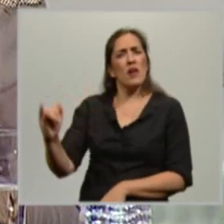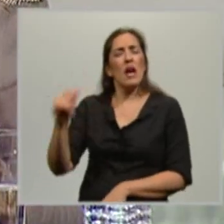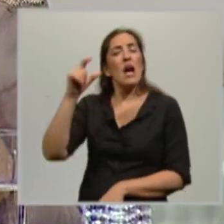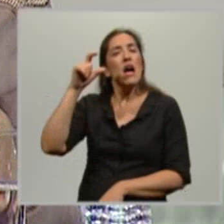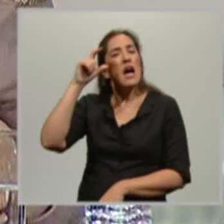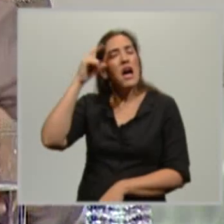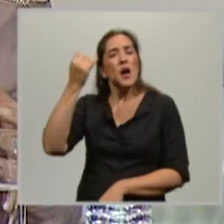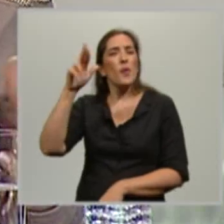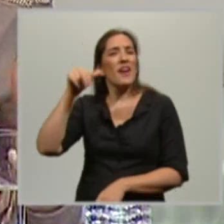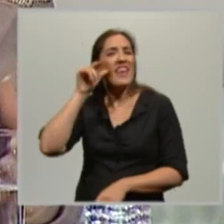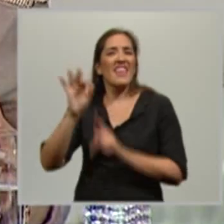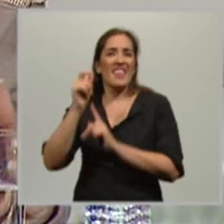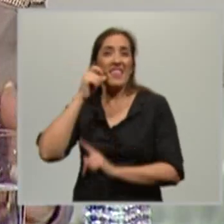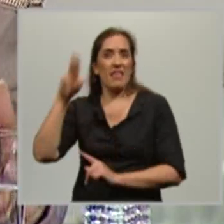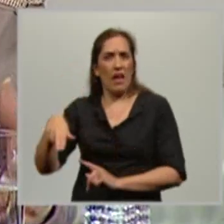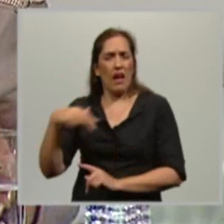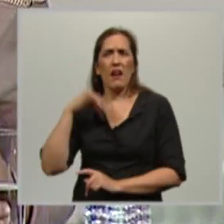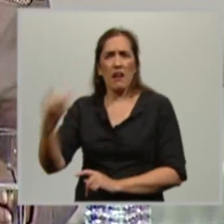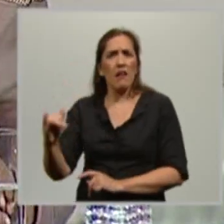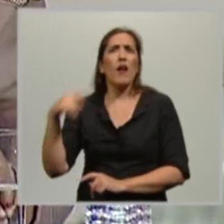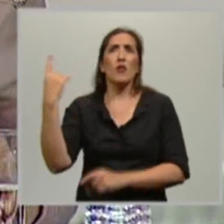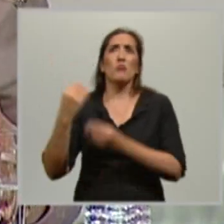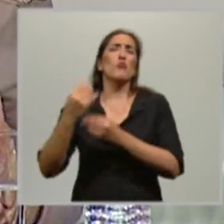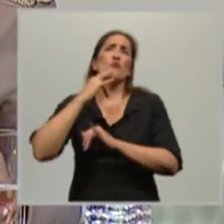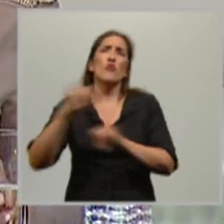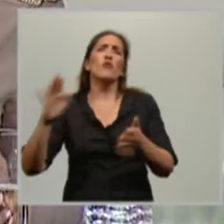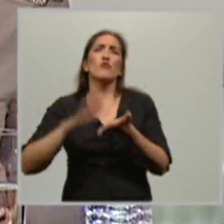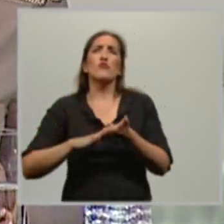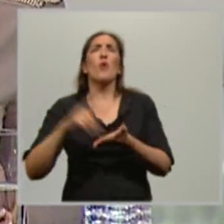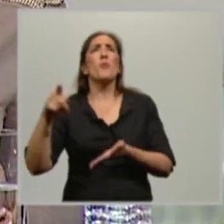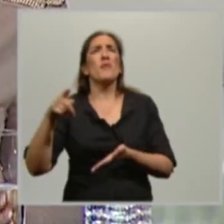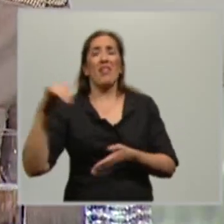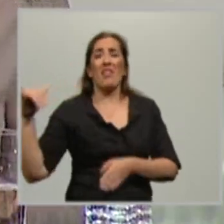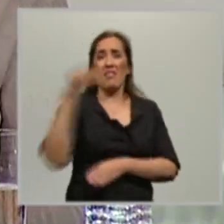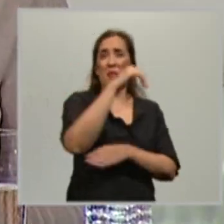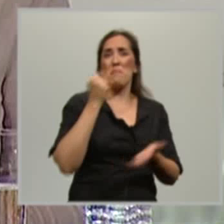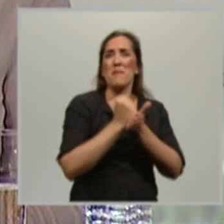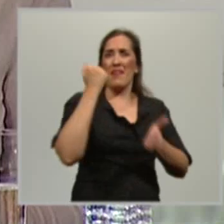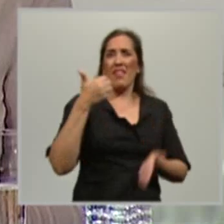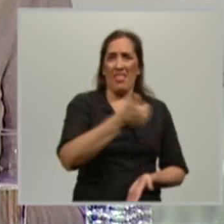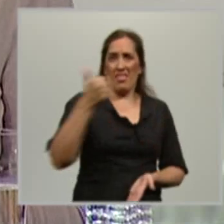en realidad se la pasó alabando Aerolíneas Argentinas. Y lo que pasa es que si uno